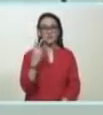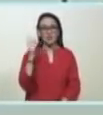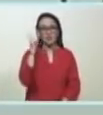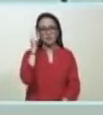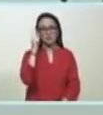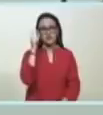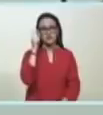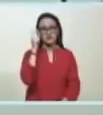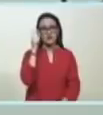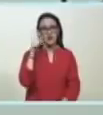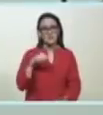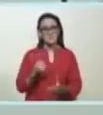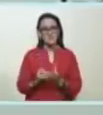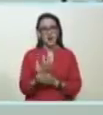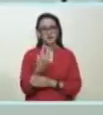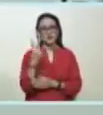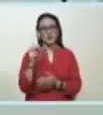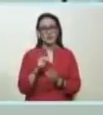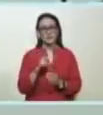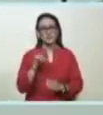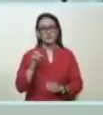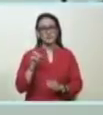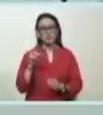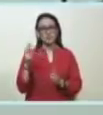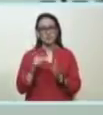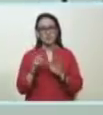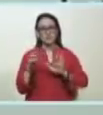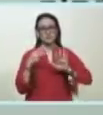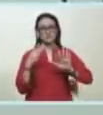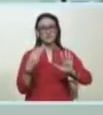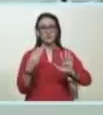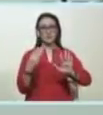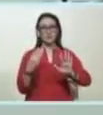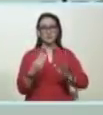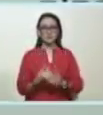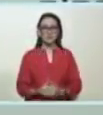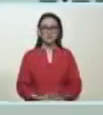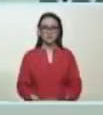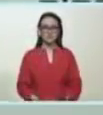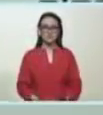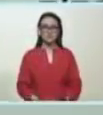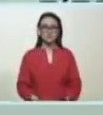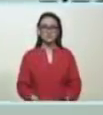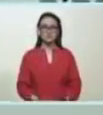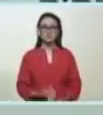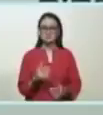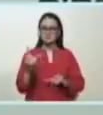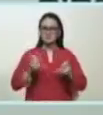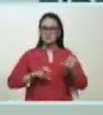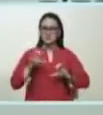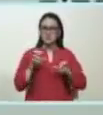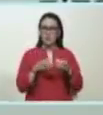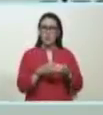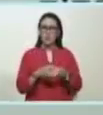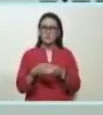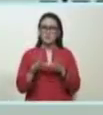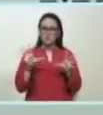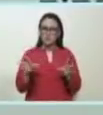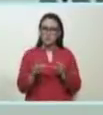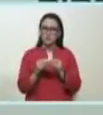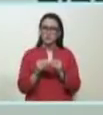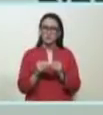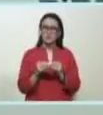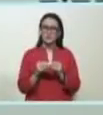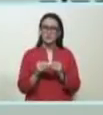días del mes de mayo de 2018, una vez recibidas y examinadas por la Comisión de